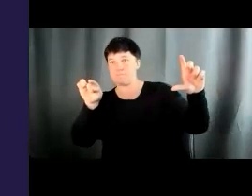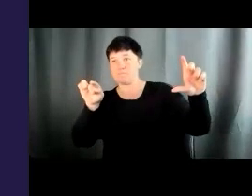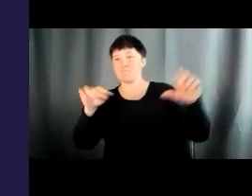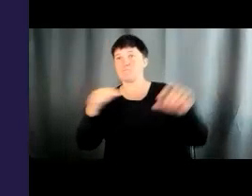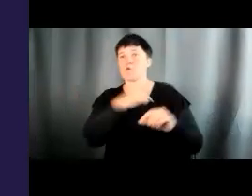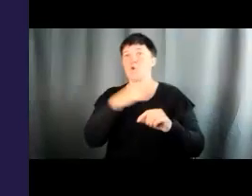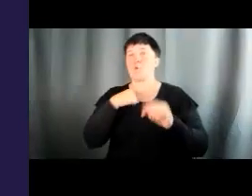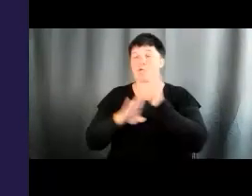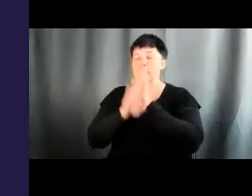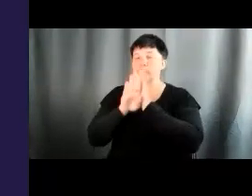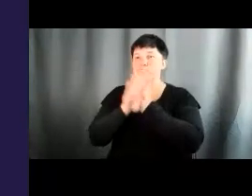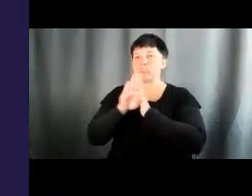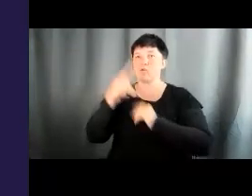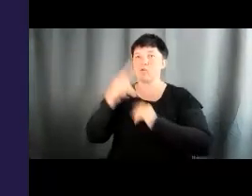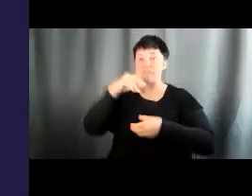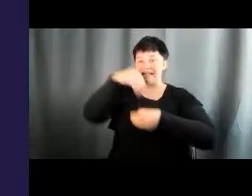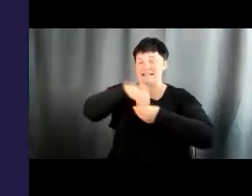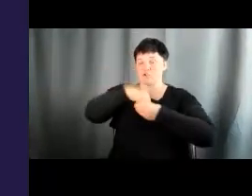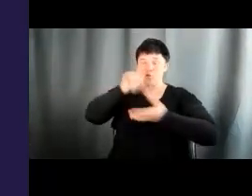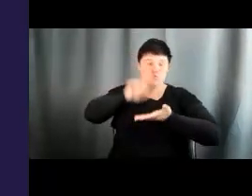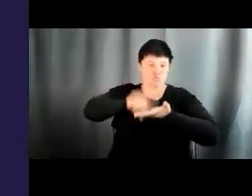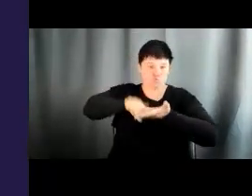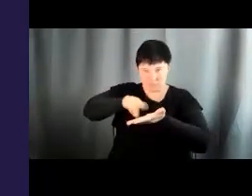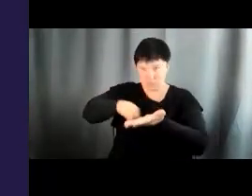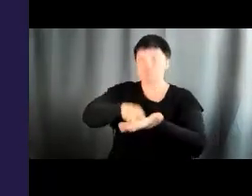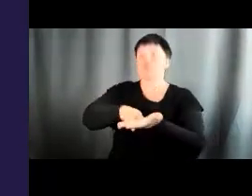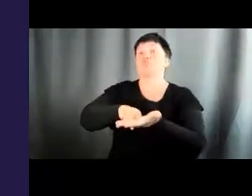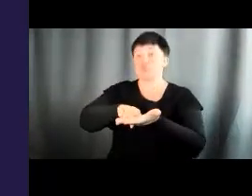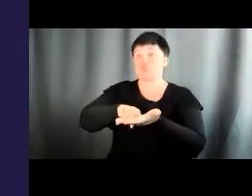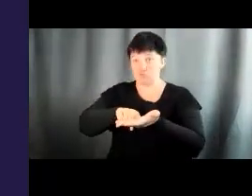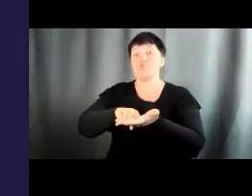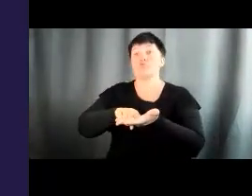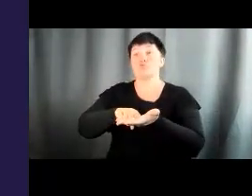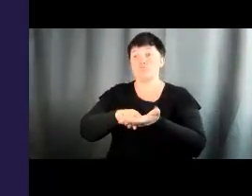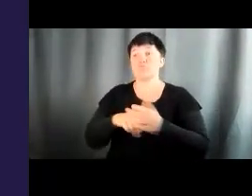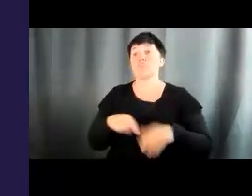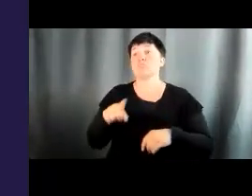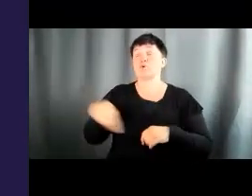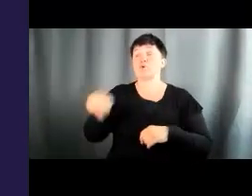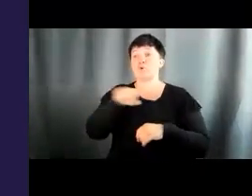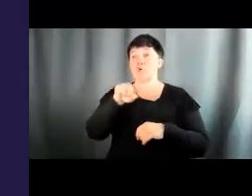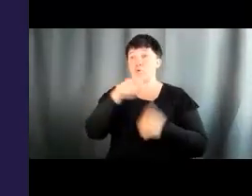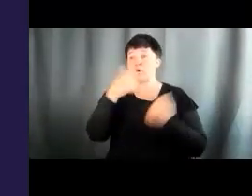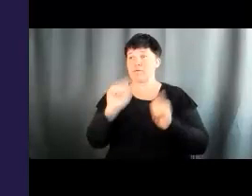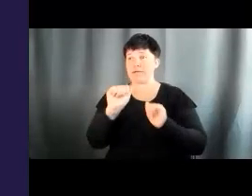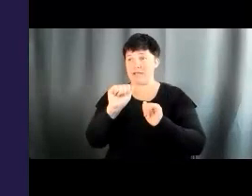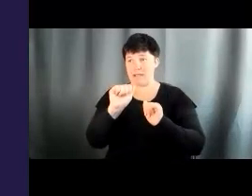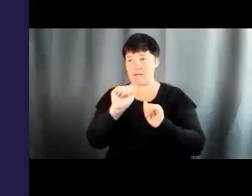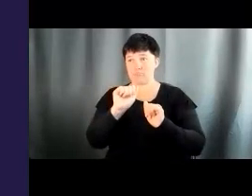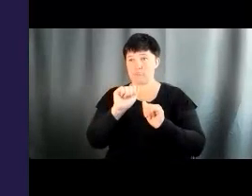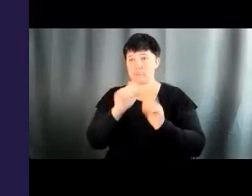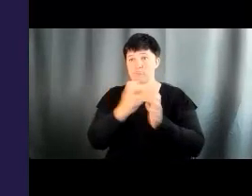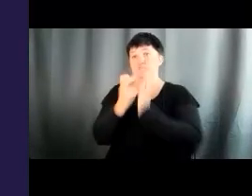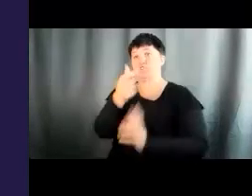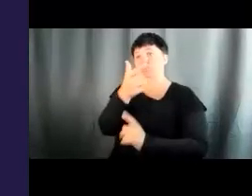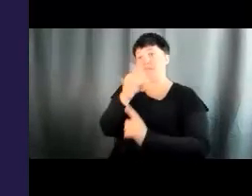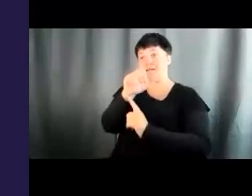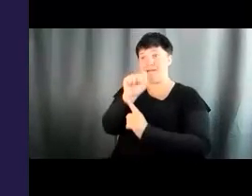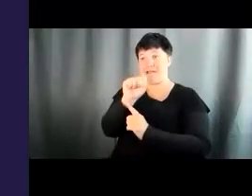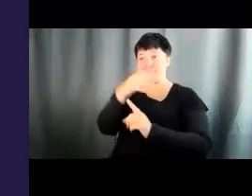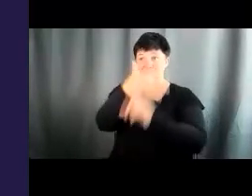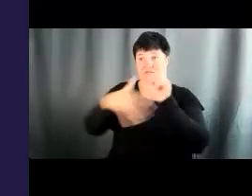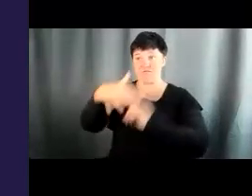Estamos construyendo esta herramienta para investigación interna, para que podamos ingresar a nuestro entorno de los GIS y realizar